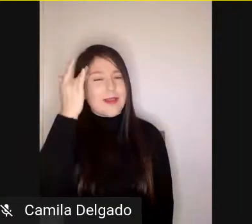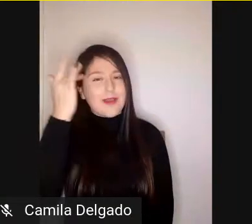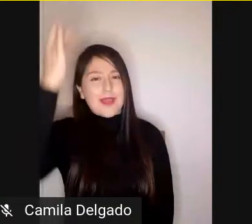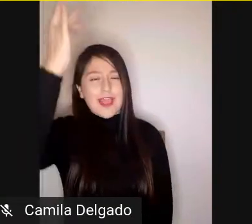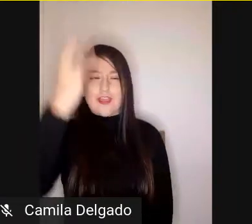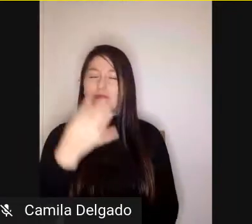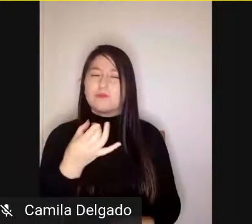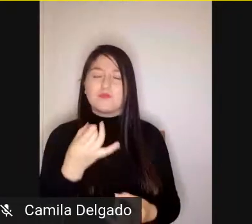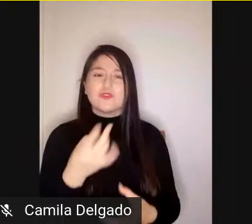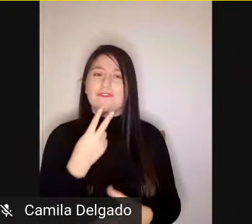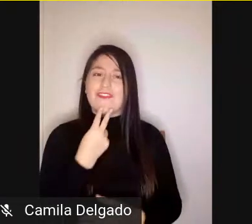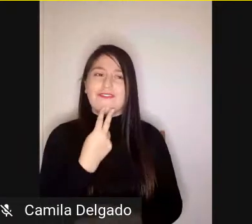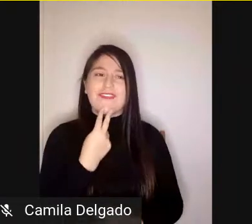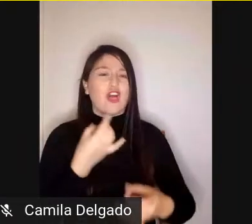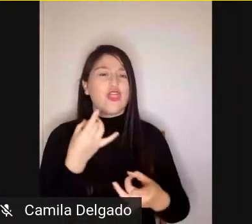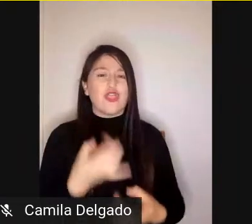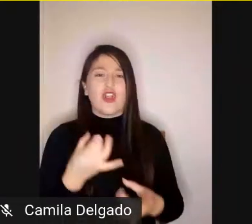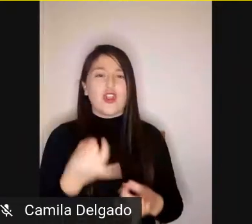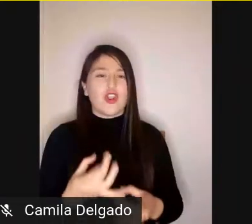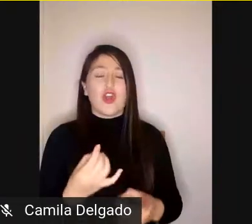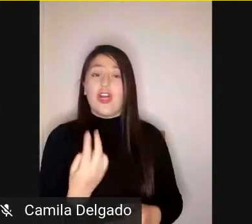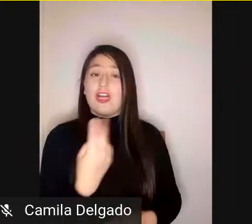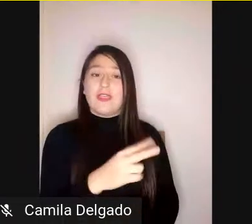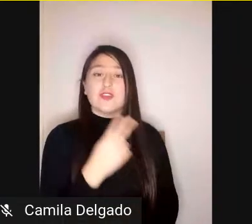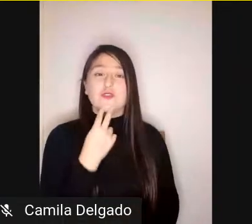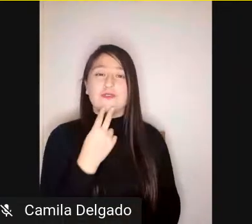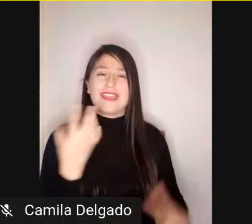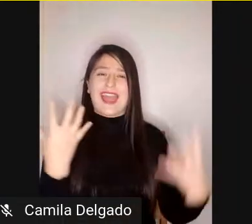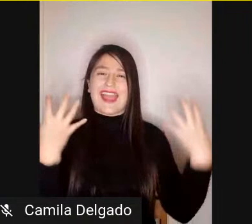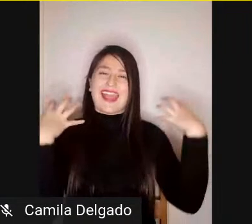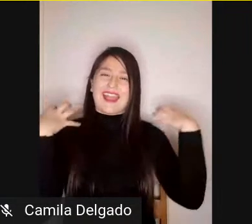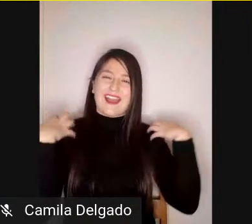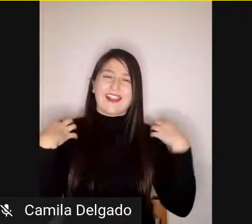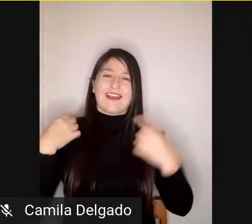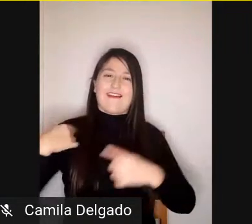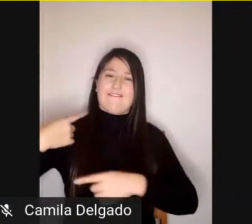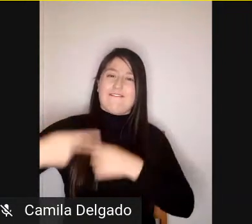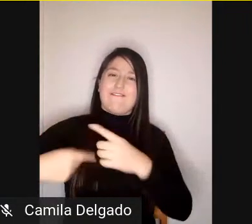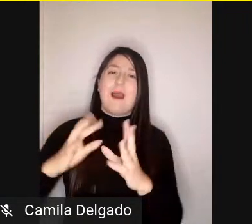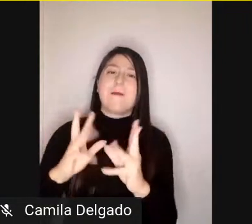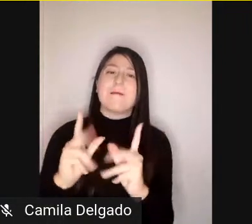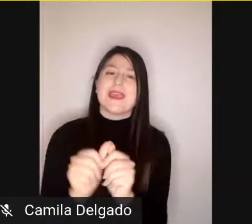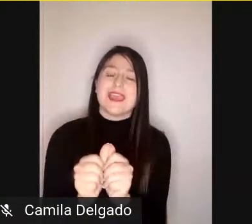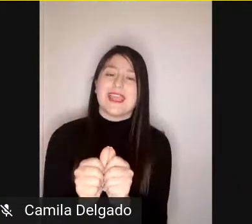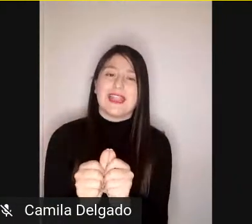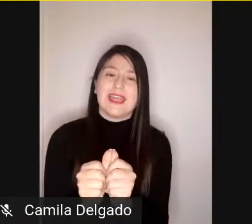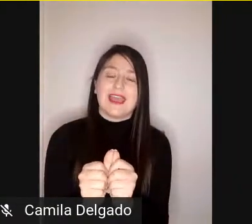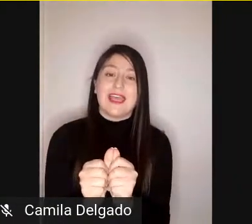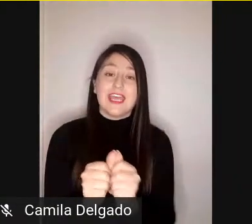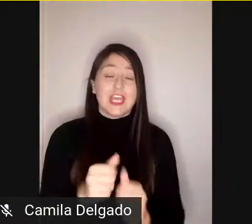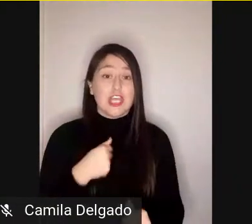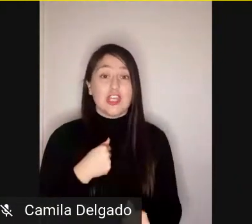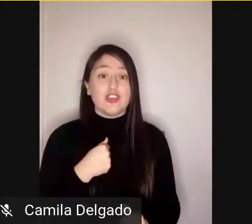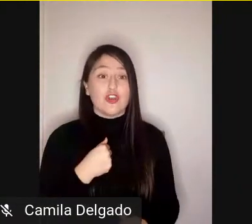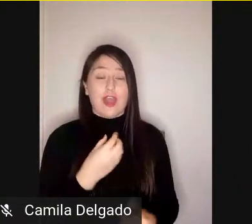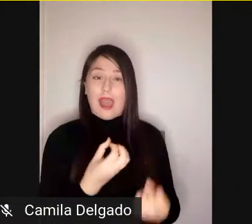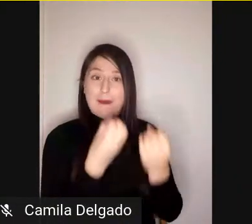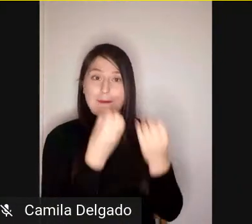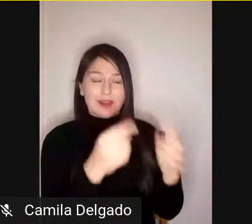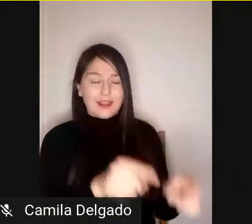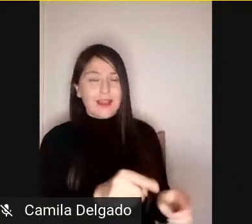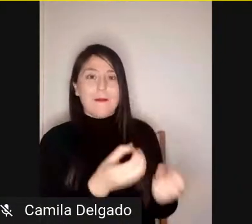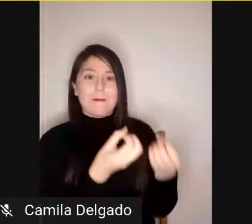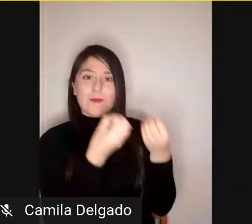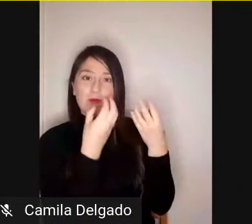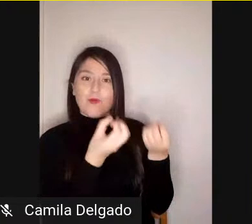también respecto a su vida, la pérdida de sus familiares, me viene a enseñar a mí, ¿cierto? O yo logro aprender de ella el sentido de lo que